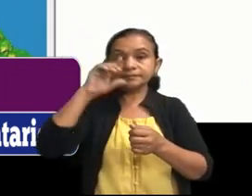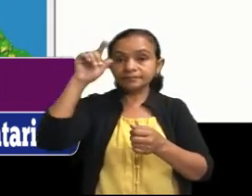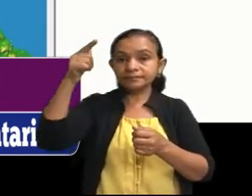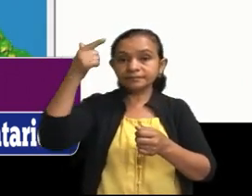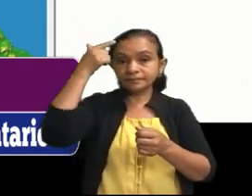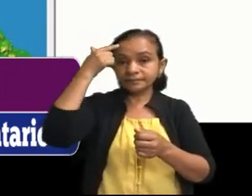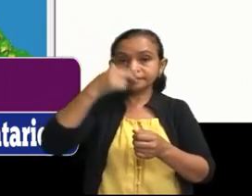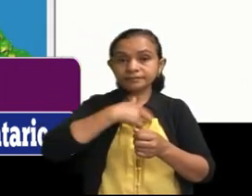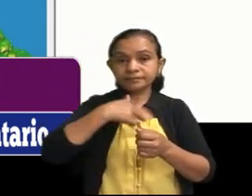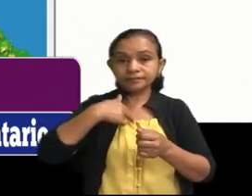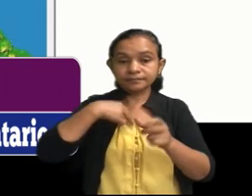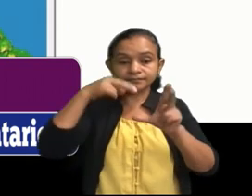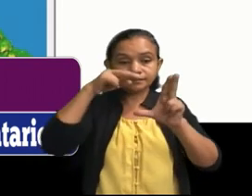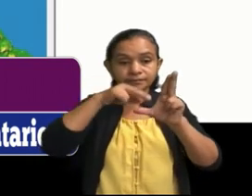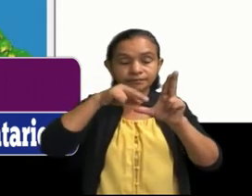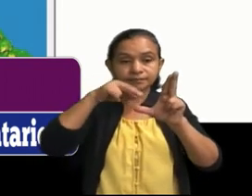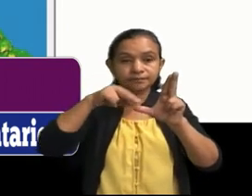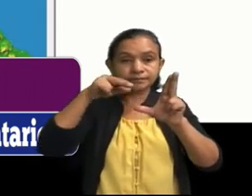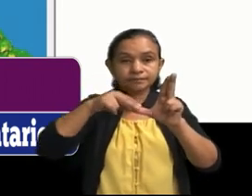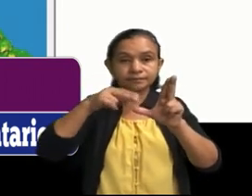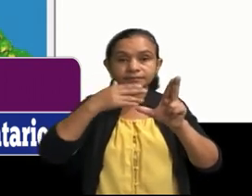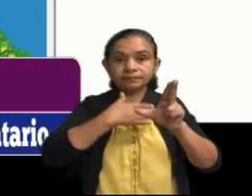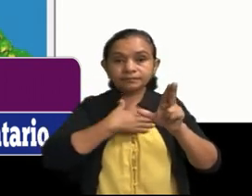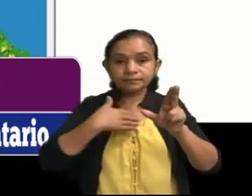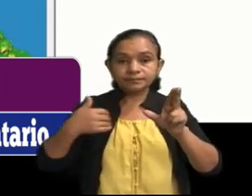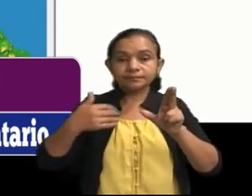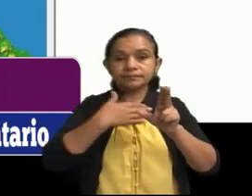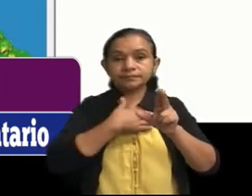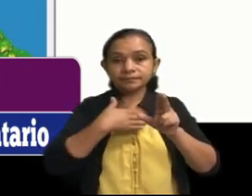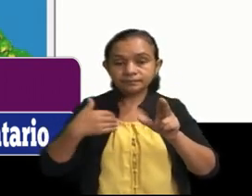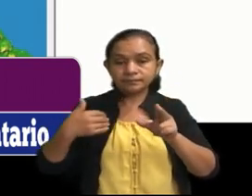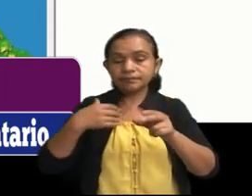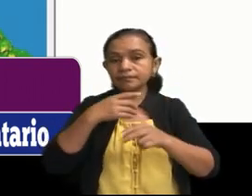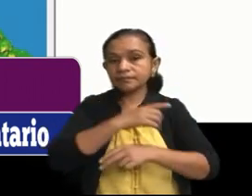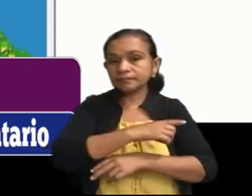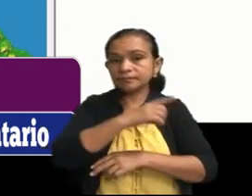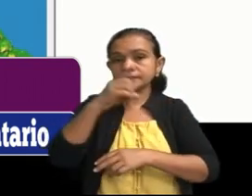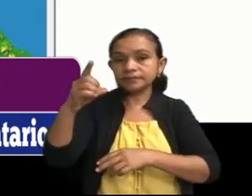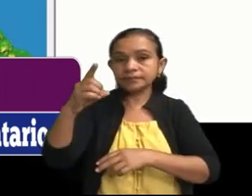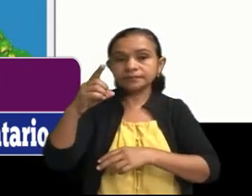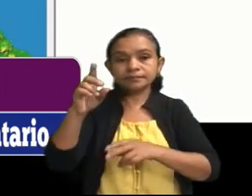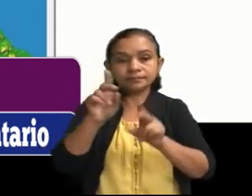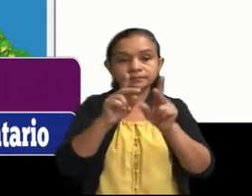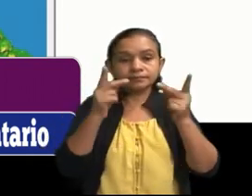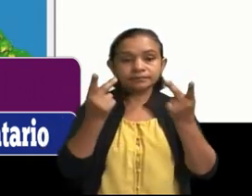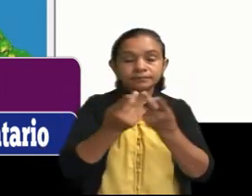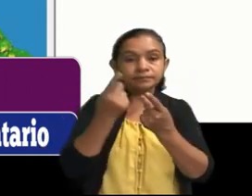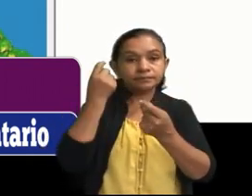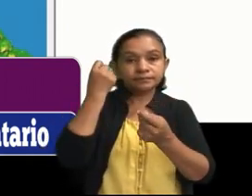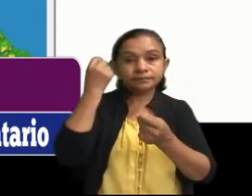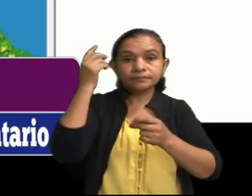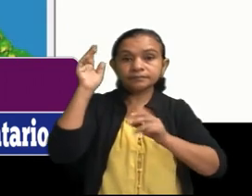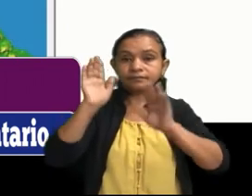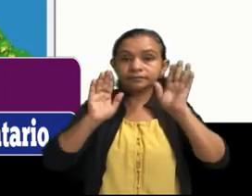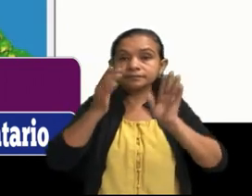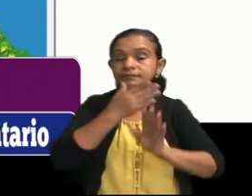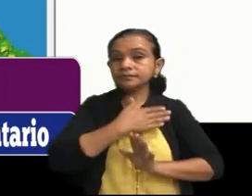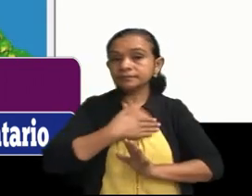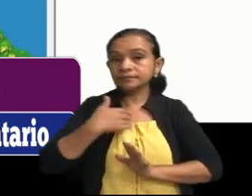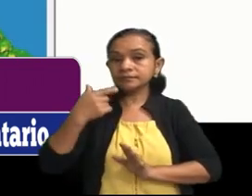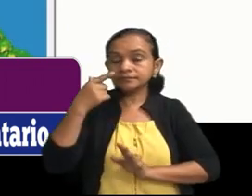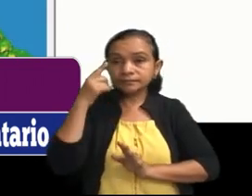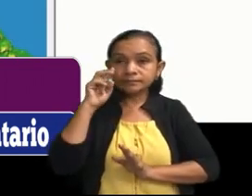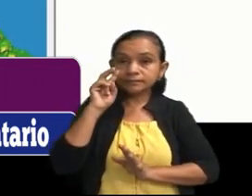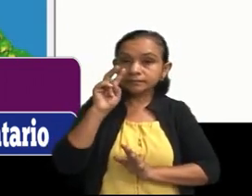que nuestro sistema cada vez esté mejor preparado, que nuestra población comprenda mejor este tipo de fenómeno,